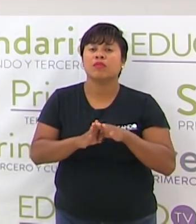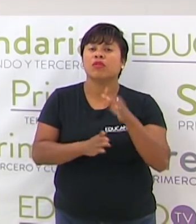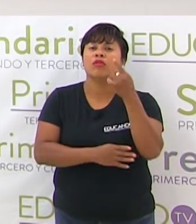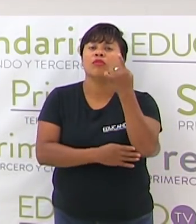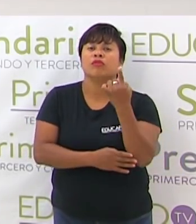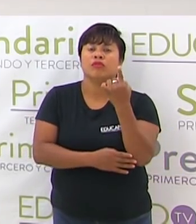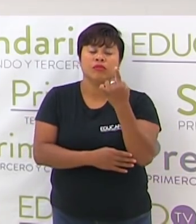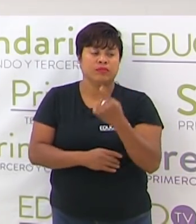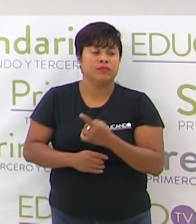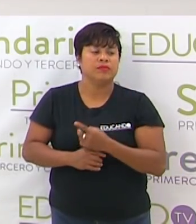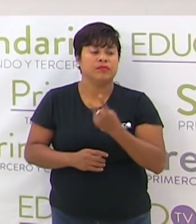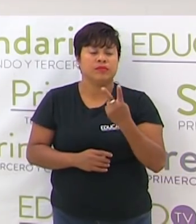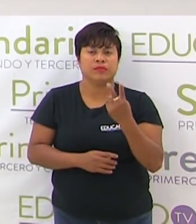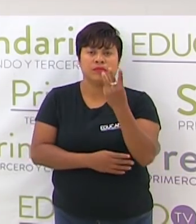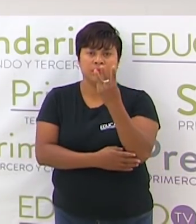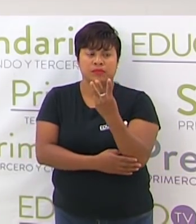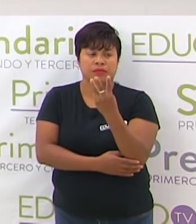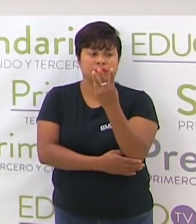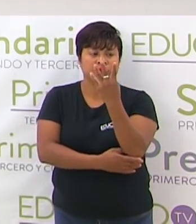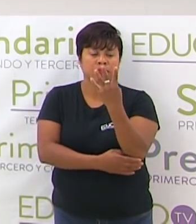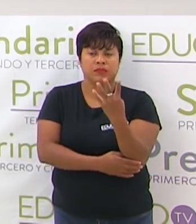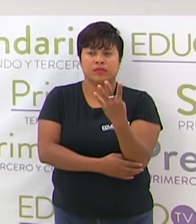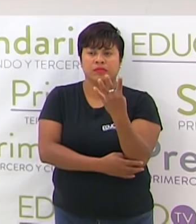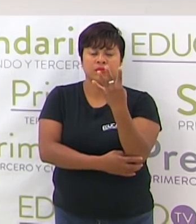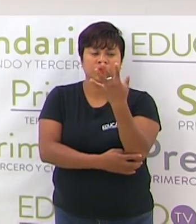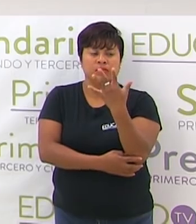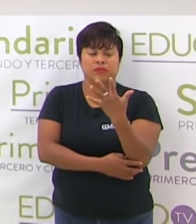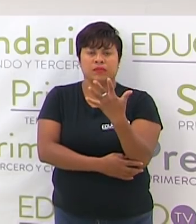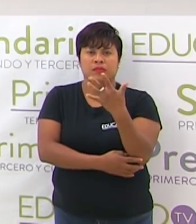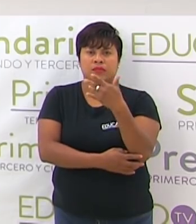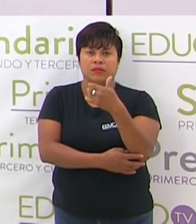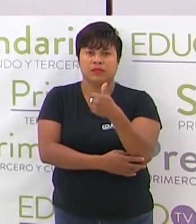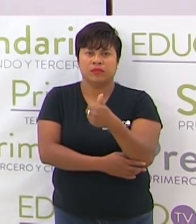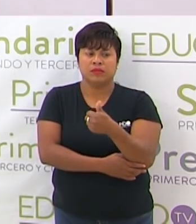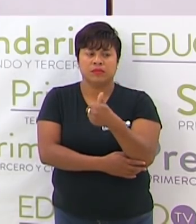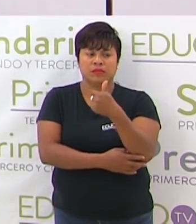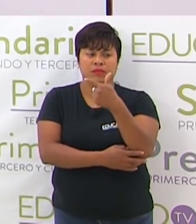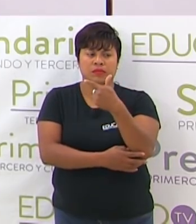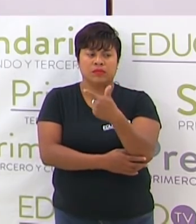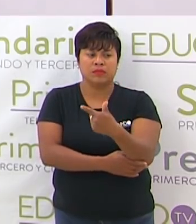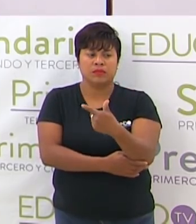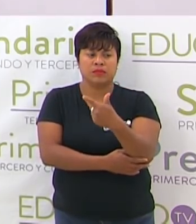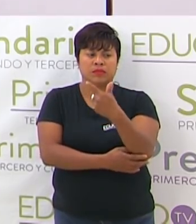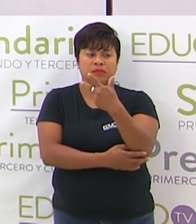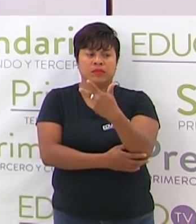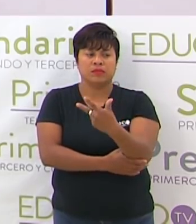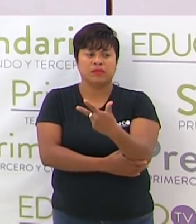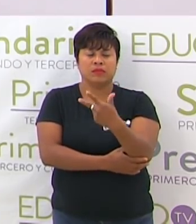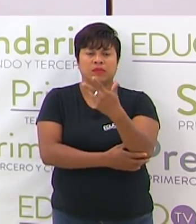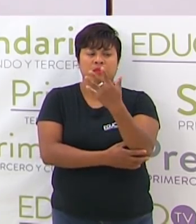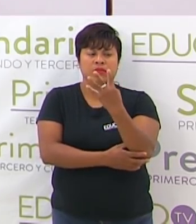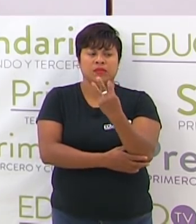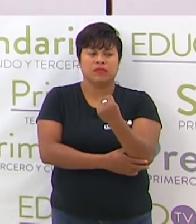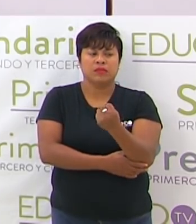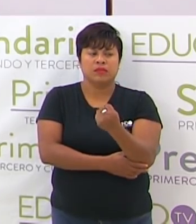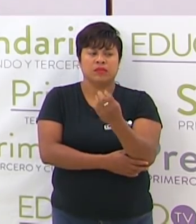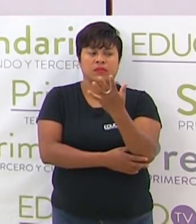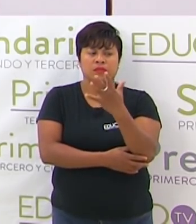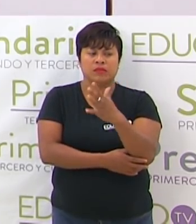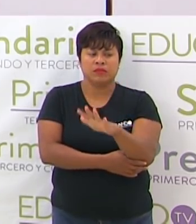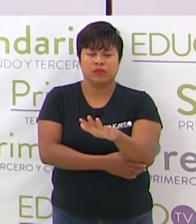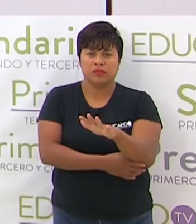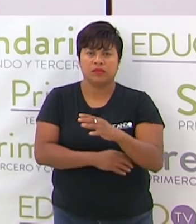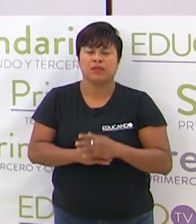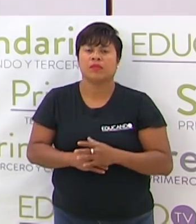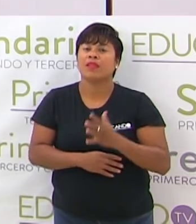1. 1, 2, 3, 4, 5, 6, 7, 8,